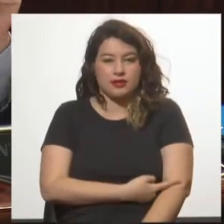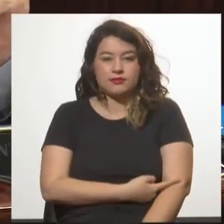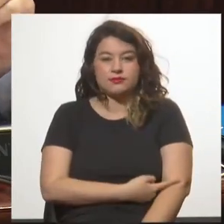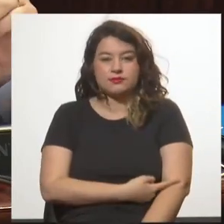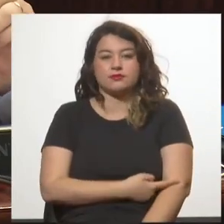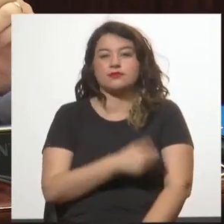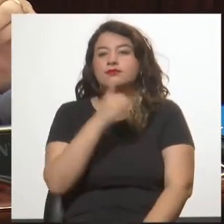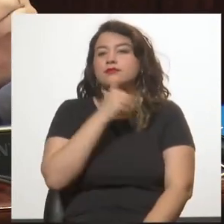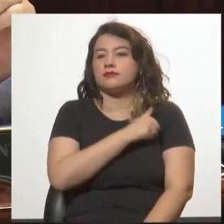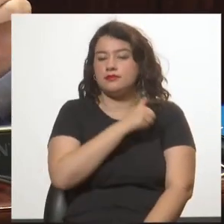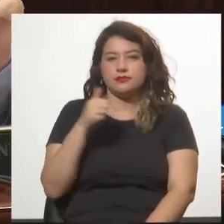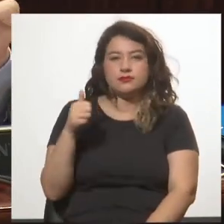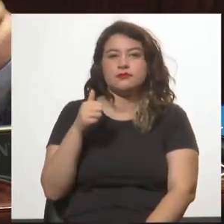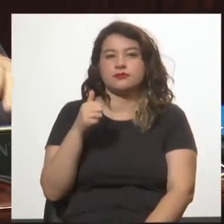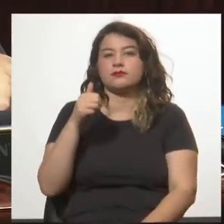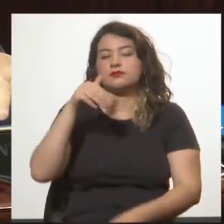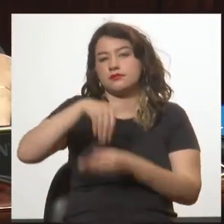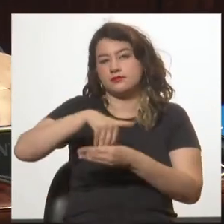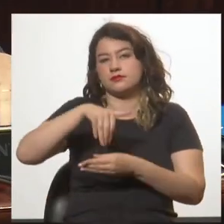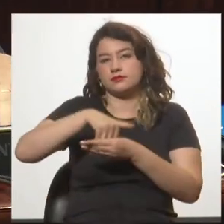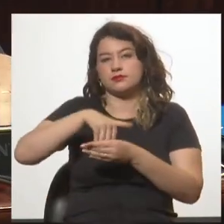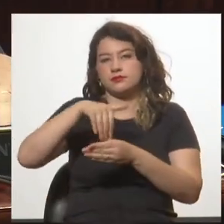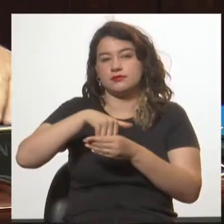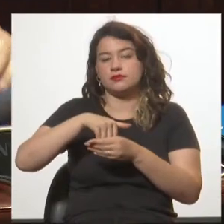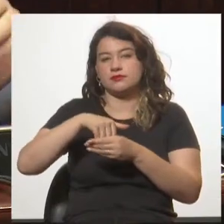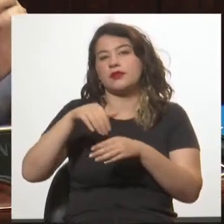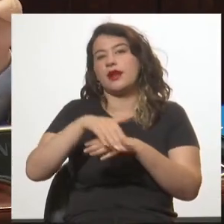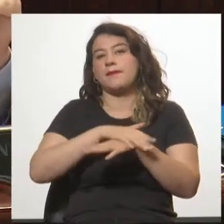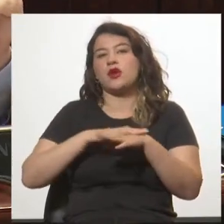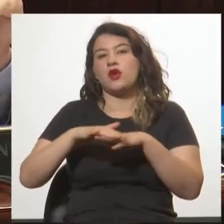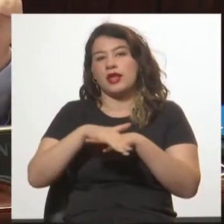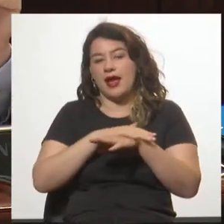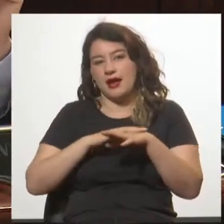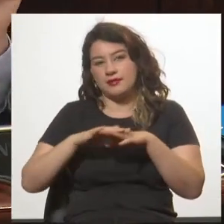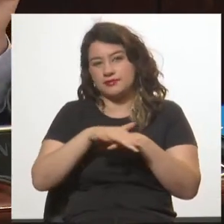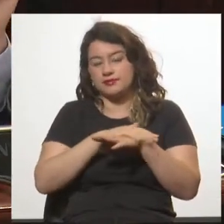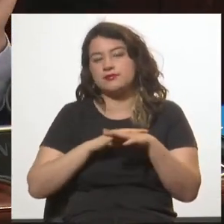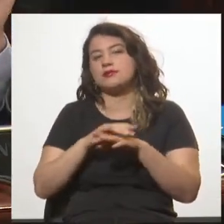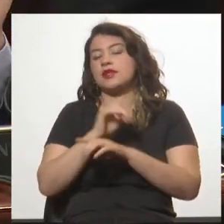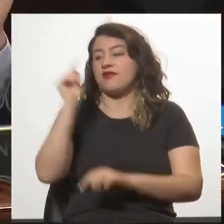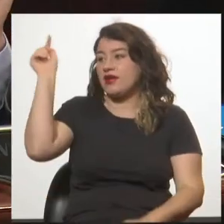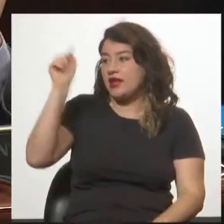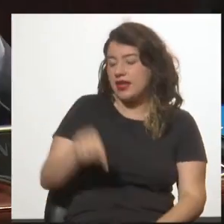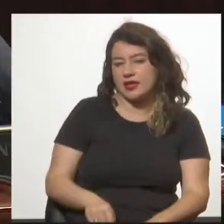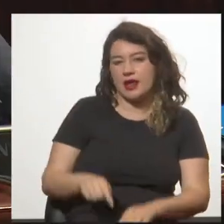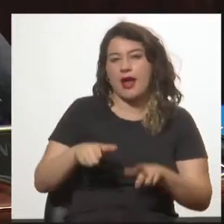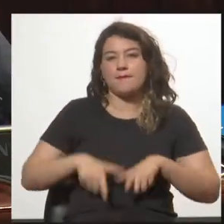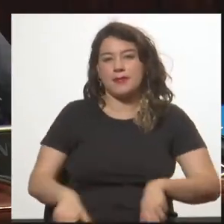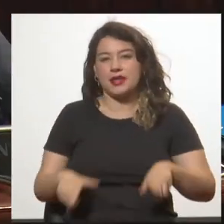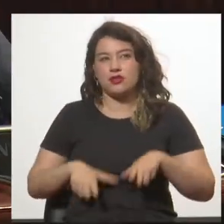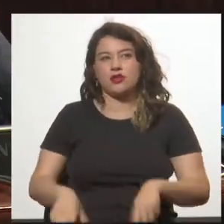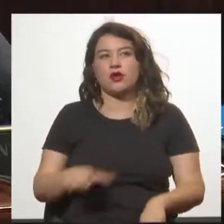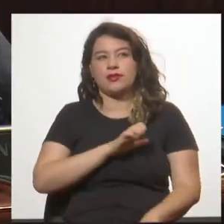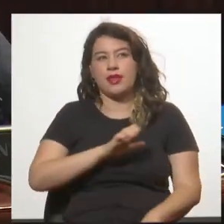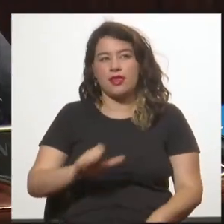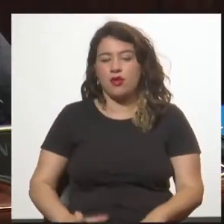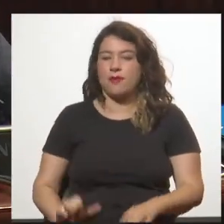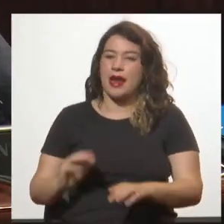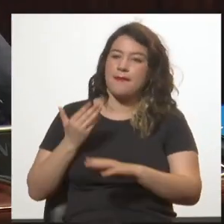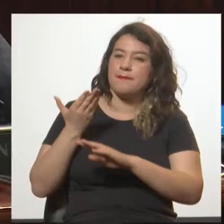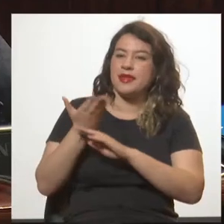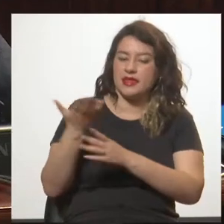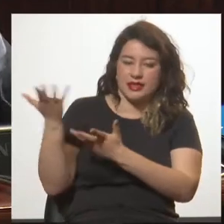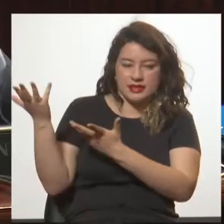resolución de un tercio de votos es decir de una minoría de hacer venir a saleh a los ministros de estados para pedirles y